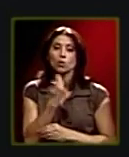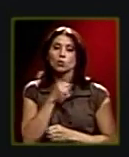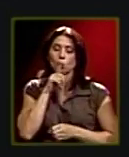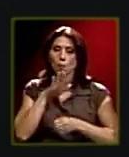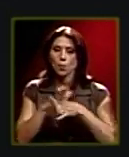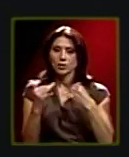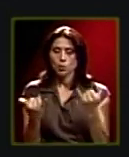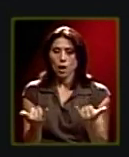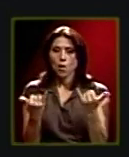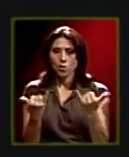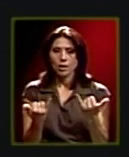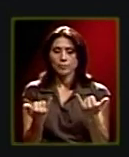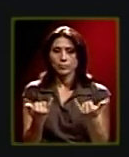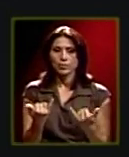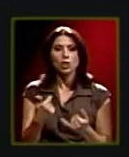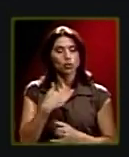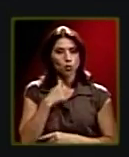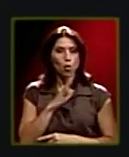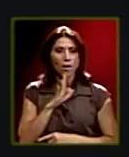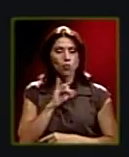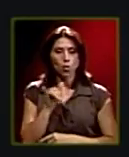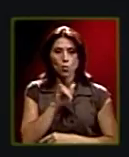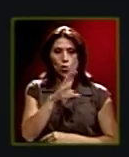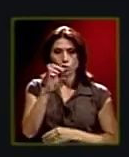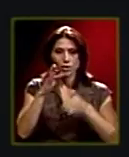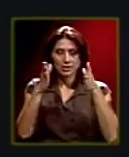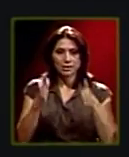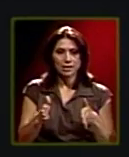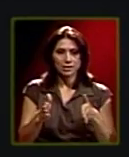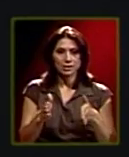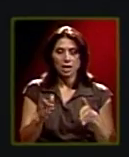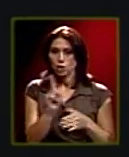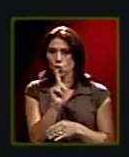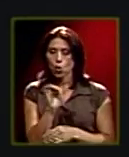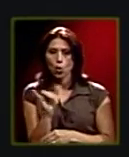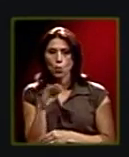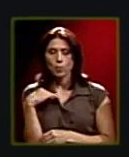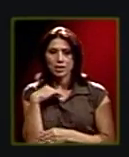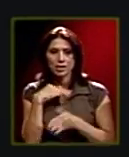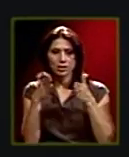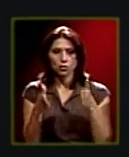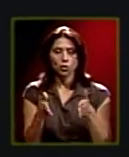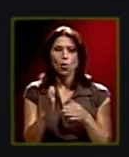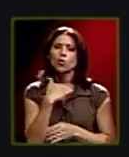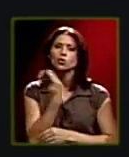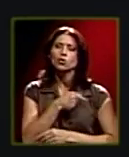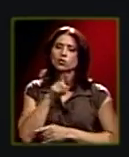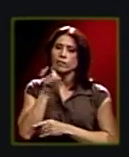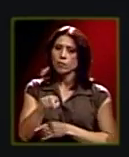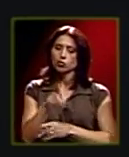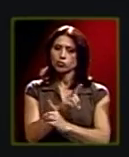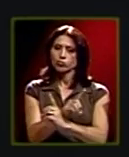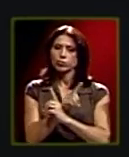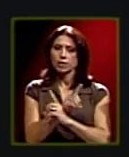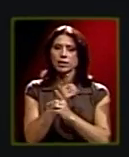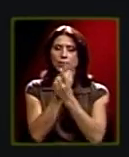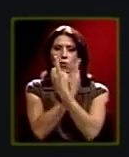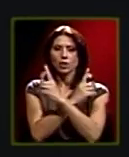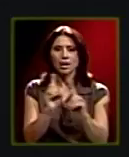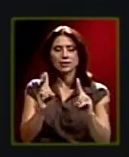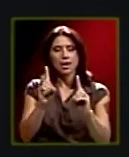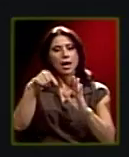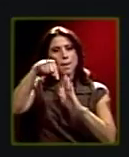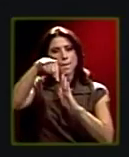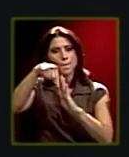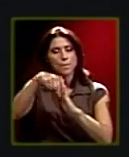ahora, y hablo como costarricense más como ministro, más que como ministro, es defender esa democracia y profundizar